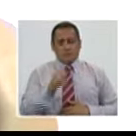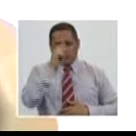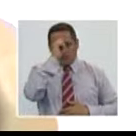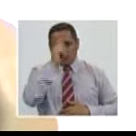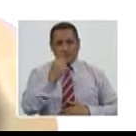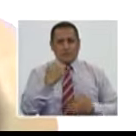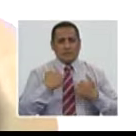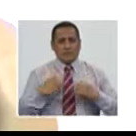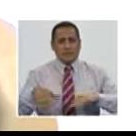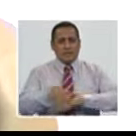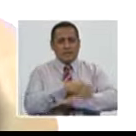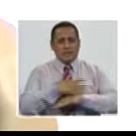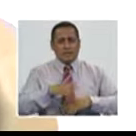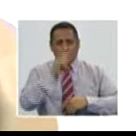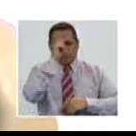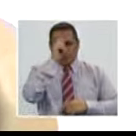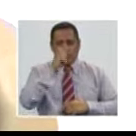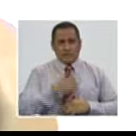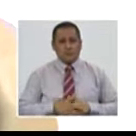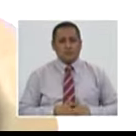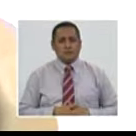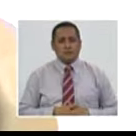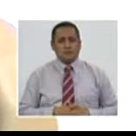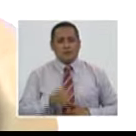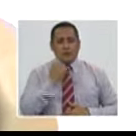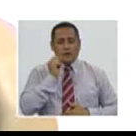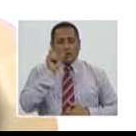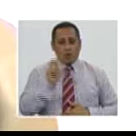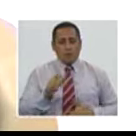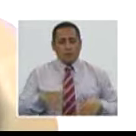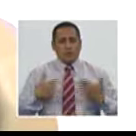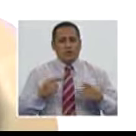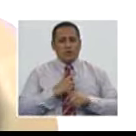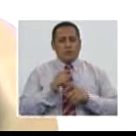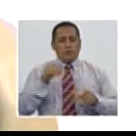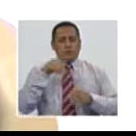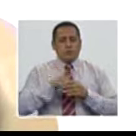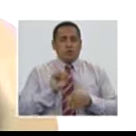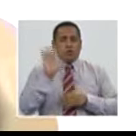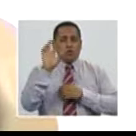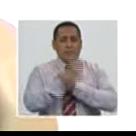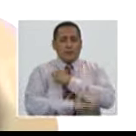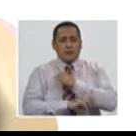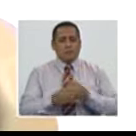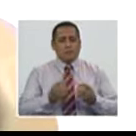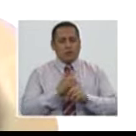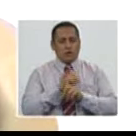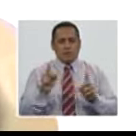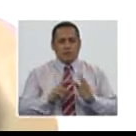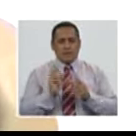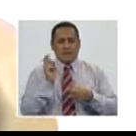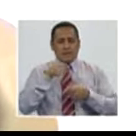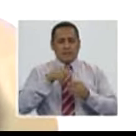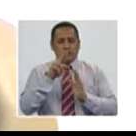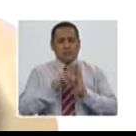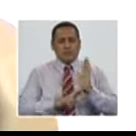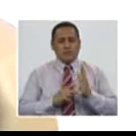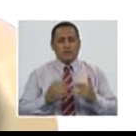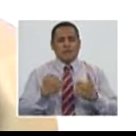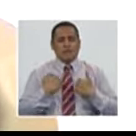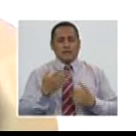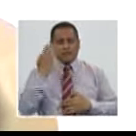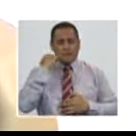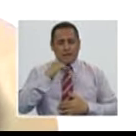esta persona de tumbes tiene la dirección de tumbes él podría no va a votar en el exterior porque no está inscrito